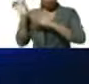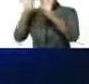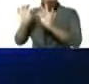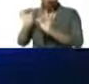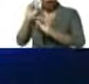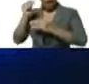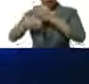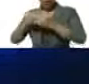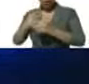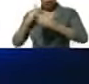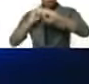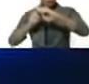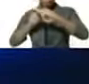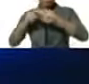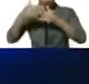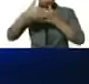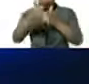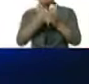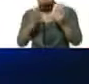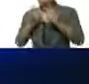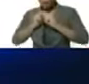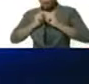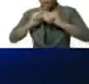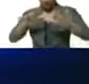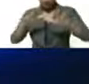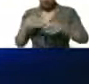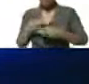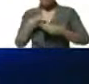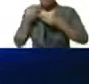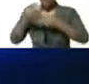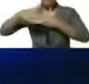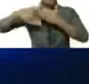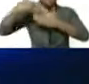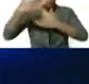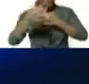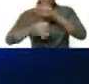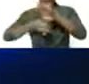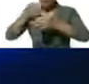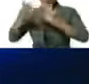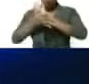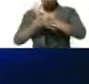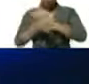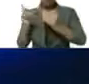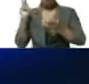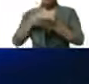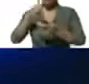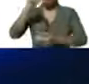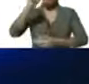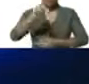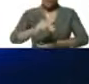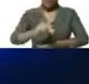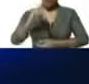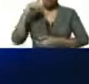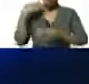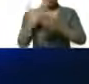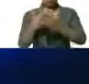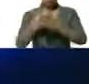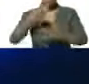en el pesquisaje masivo. Ya daré detalles al respecto. Pero llegaron también pruebas